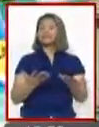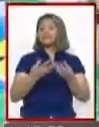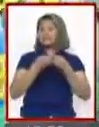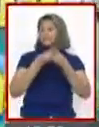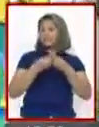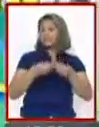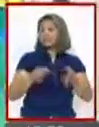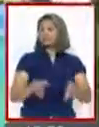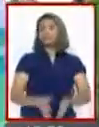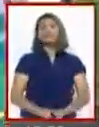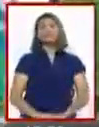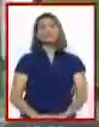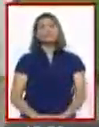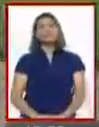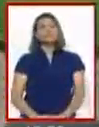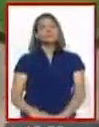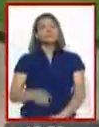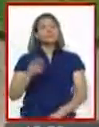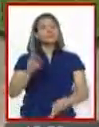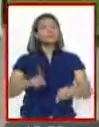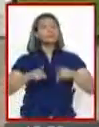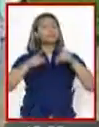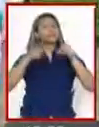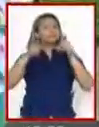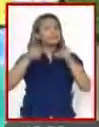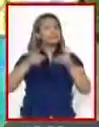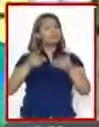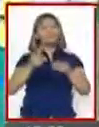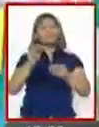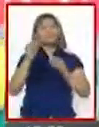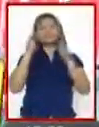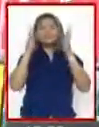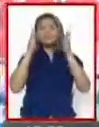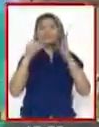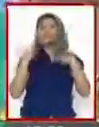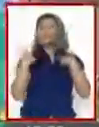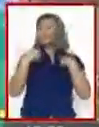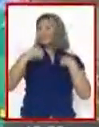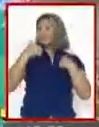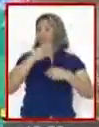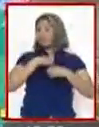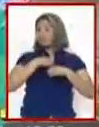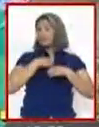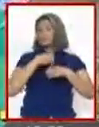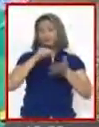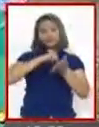el perjudicado, ¿no? En caso de que la persona denunciada no escuche su pedido, tomará otras medidas hasta que le cancele.